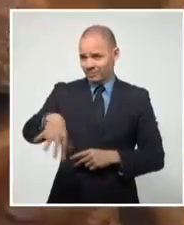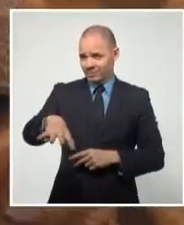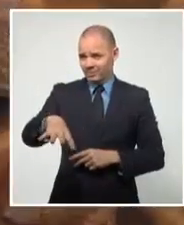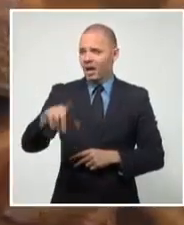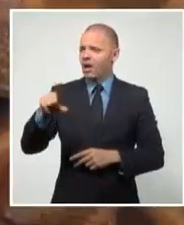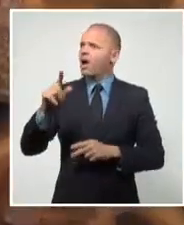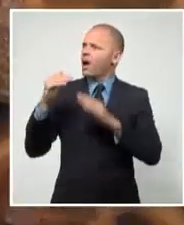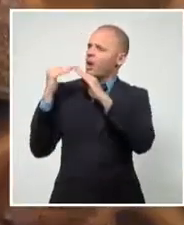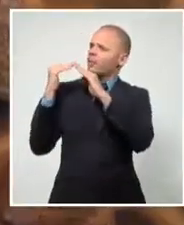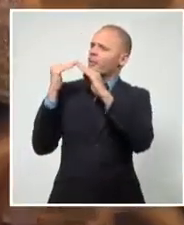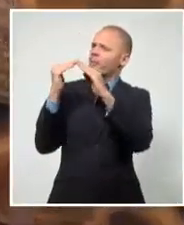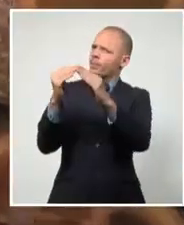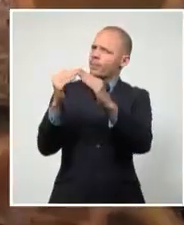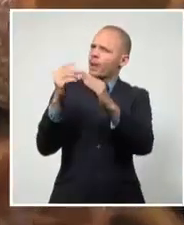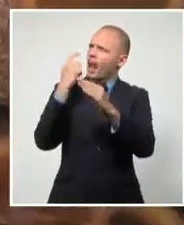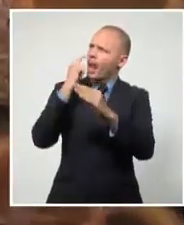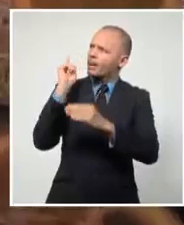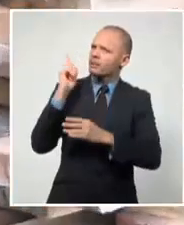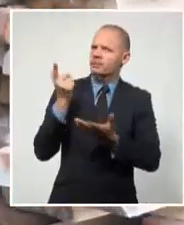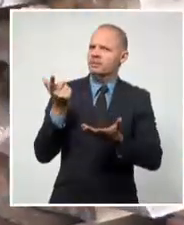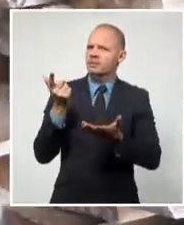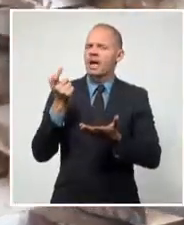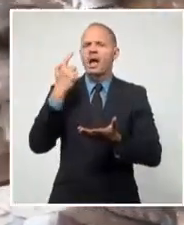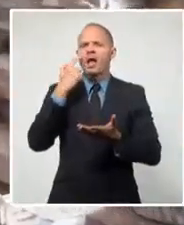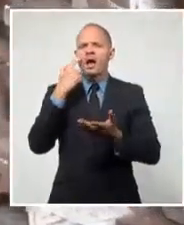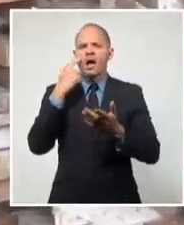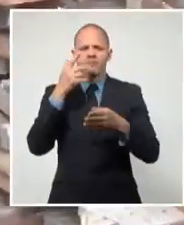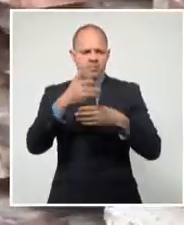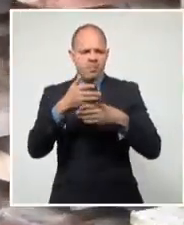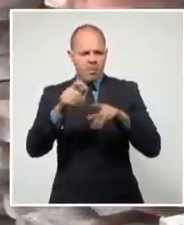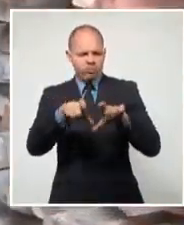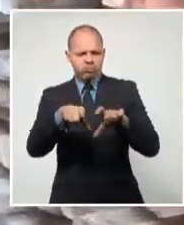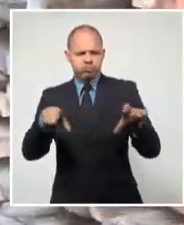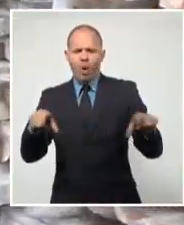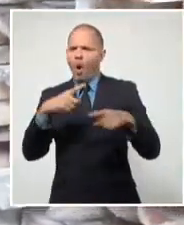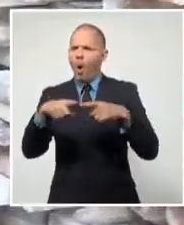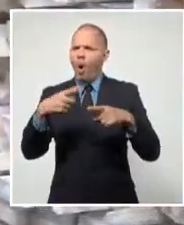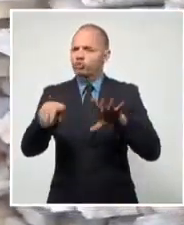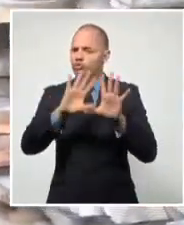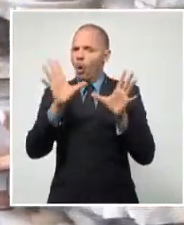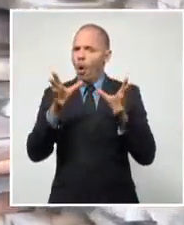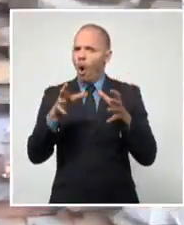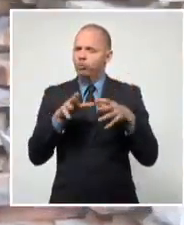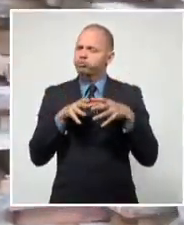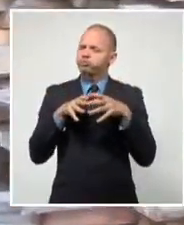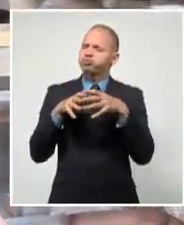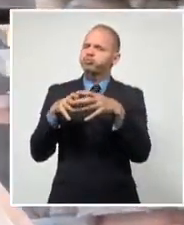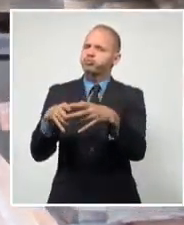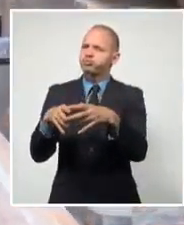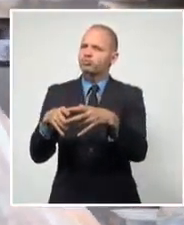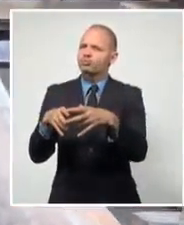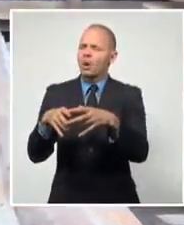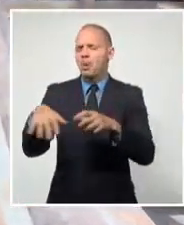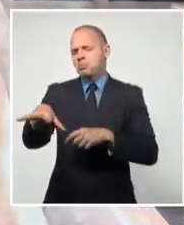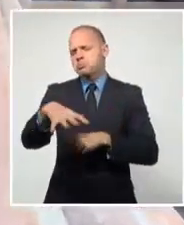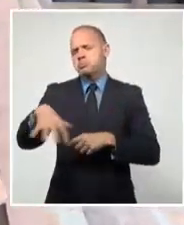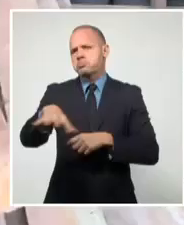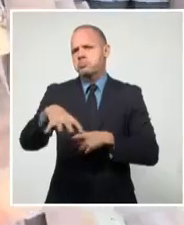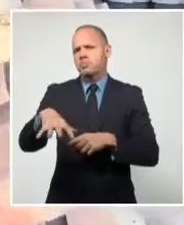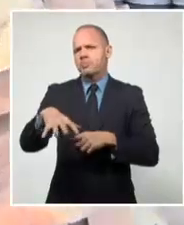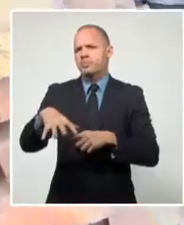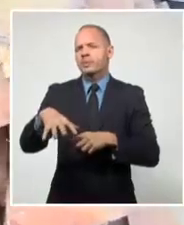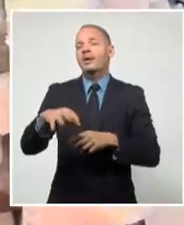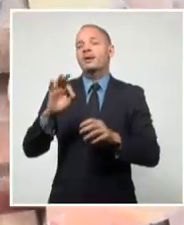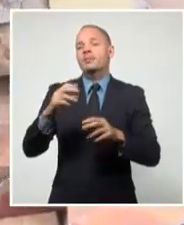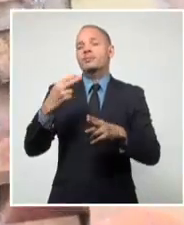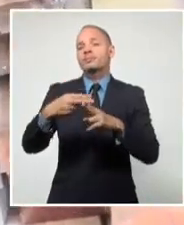todas de camino a la cooperativa no agropecuaria hacemos emplazada entre las calles 63 y 65 en el habanero